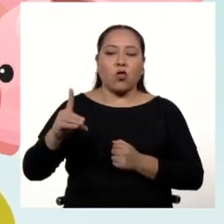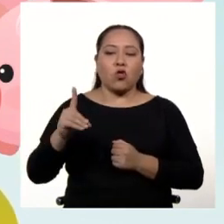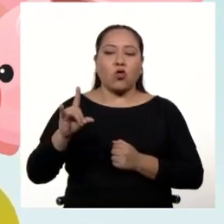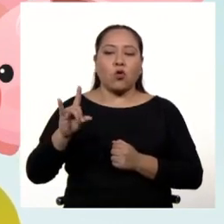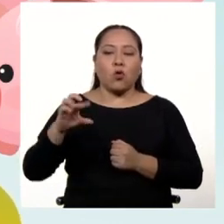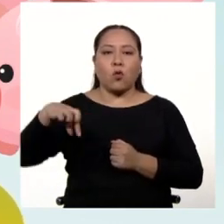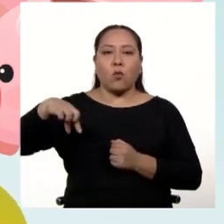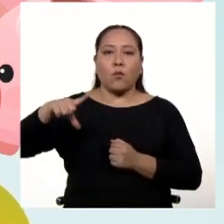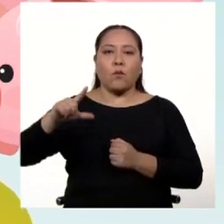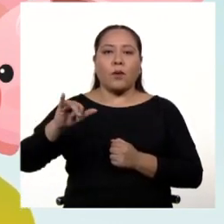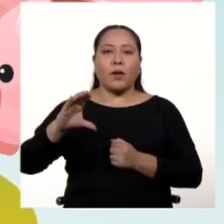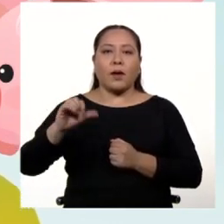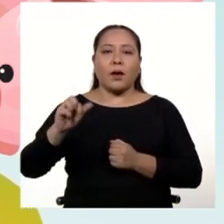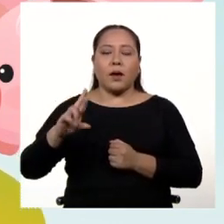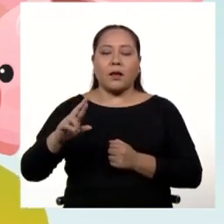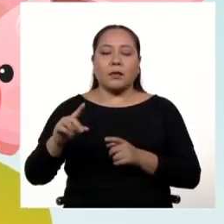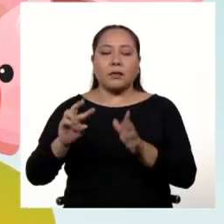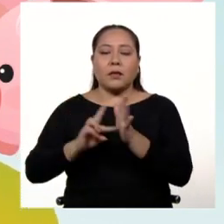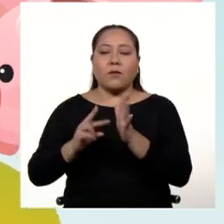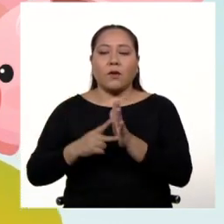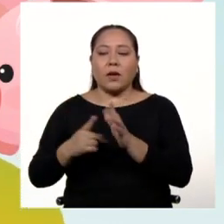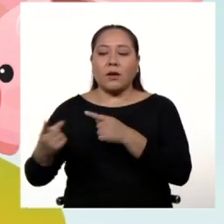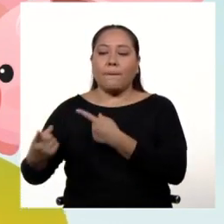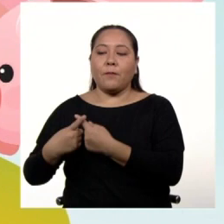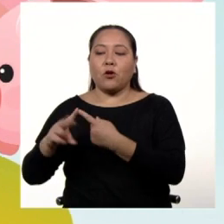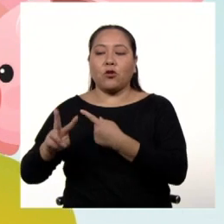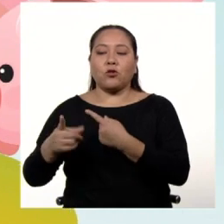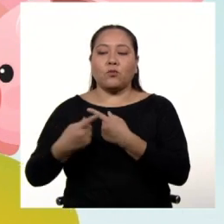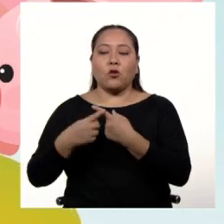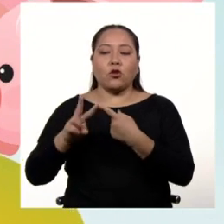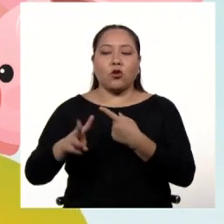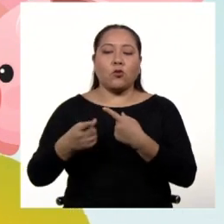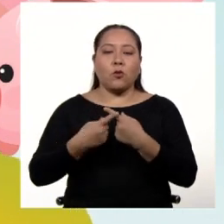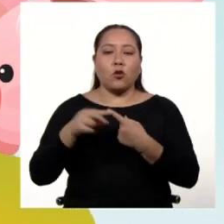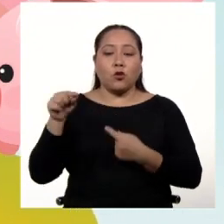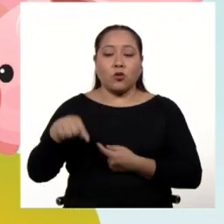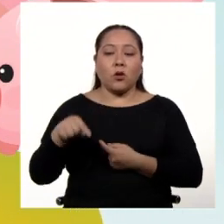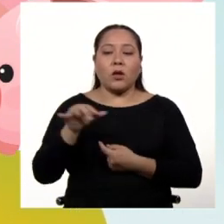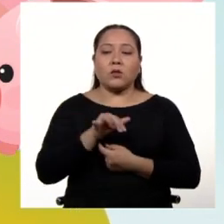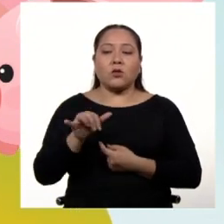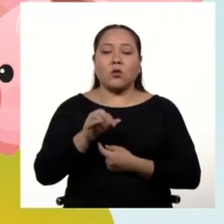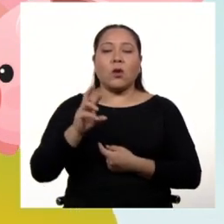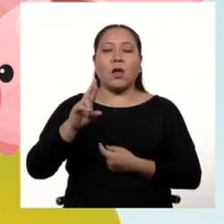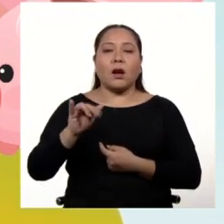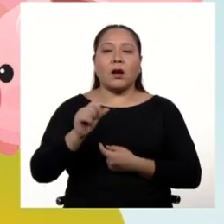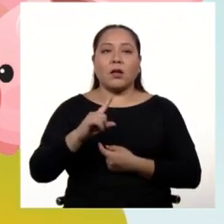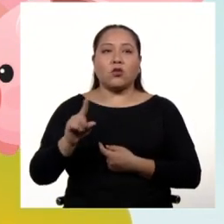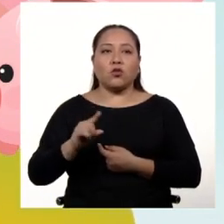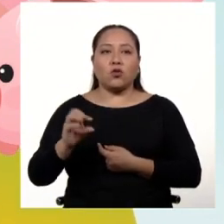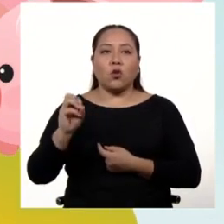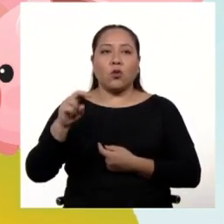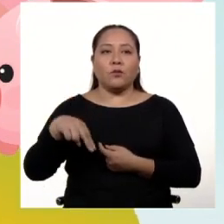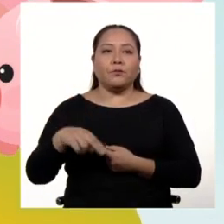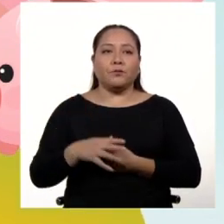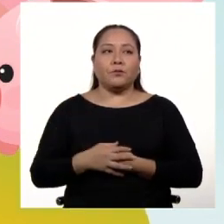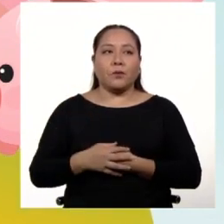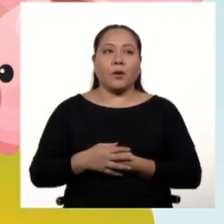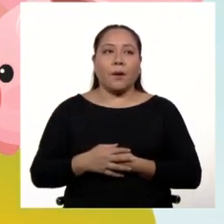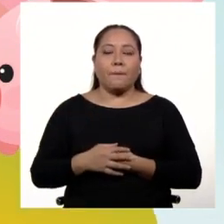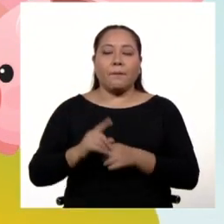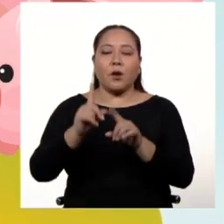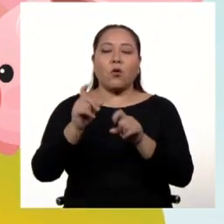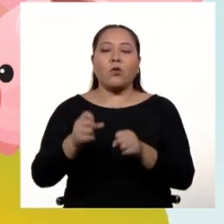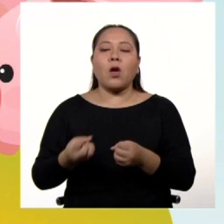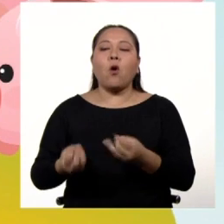que cada término se multiplica por 2 y viene a ser la razón de la progresión geométrica. Nos pide el